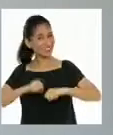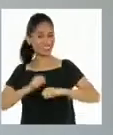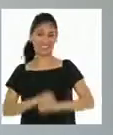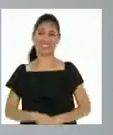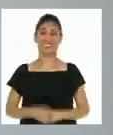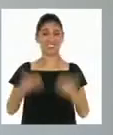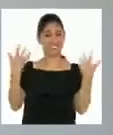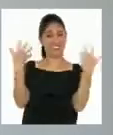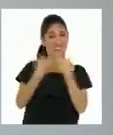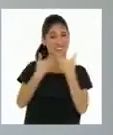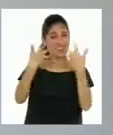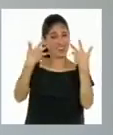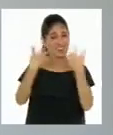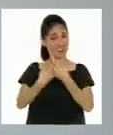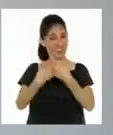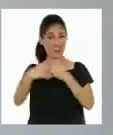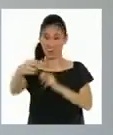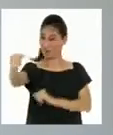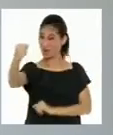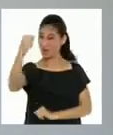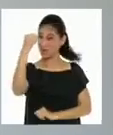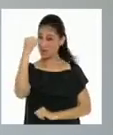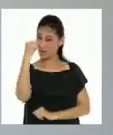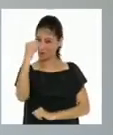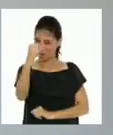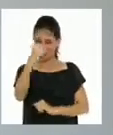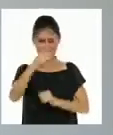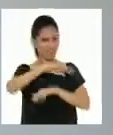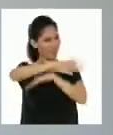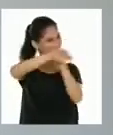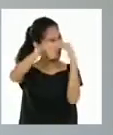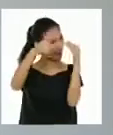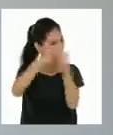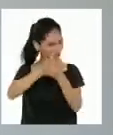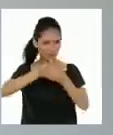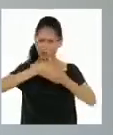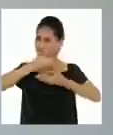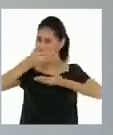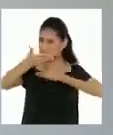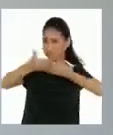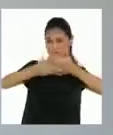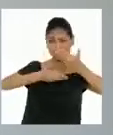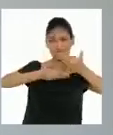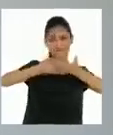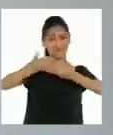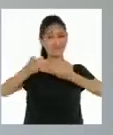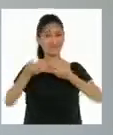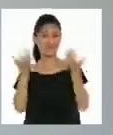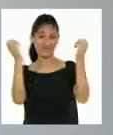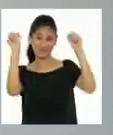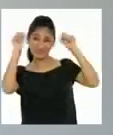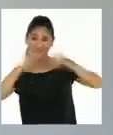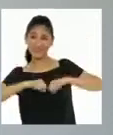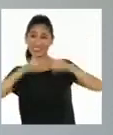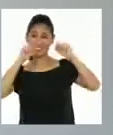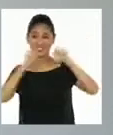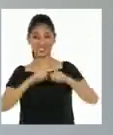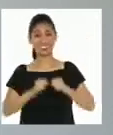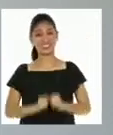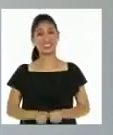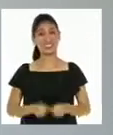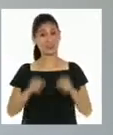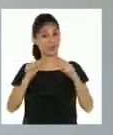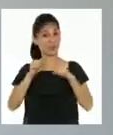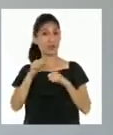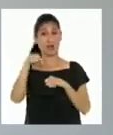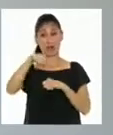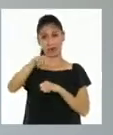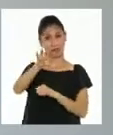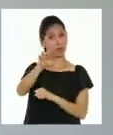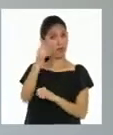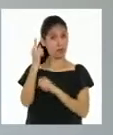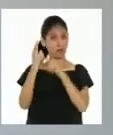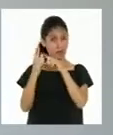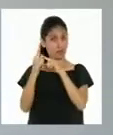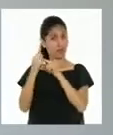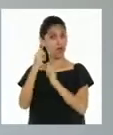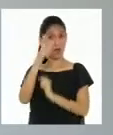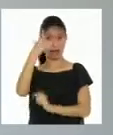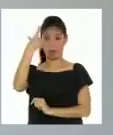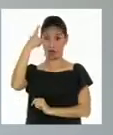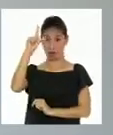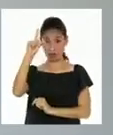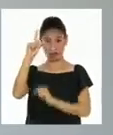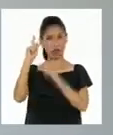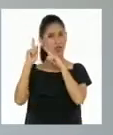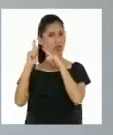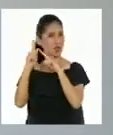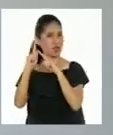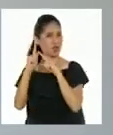democracia. El poder lo otorga el pueblo, por lo que lo central es que quien haya sido elegido para estar a cargo trabaje por el beneficio